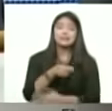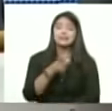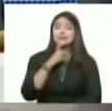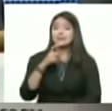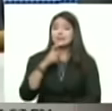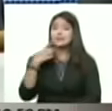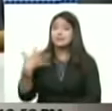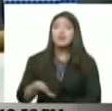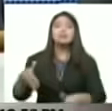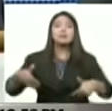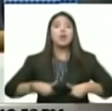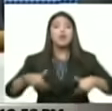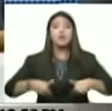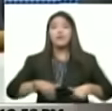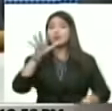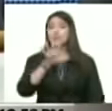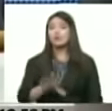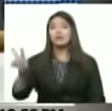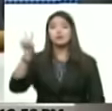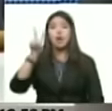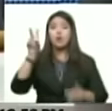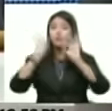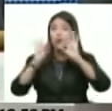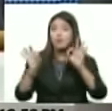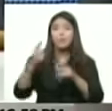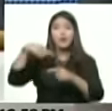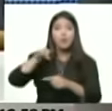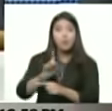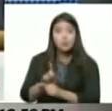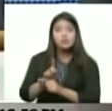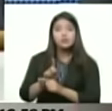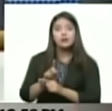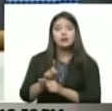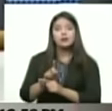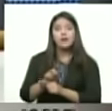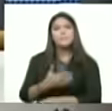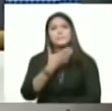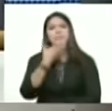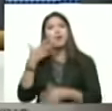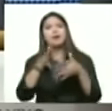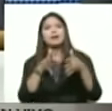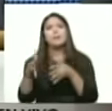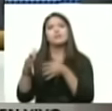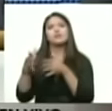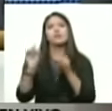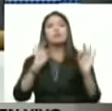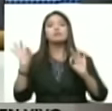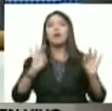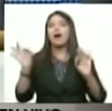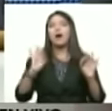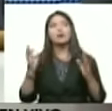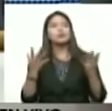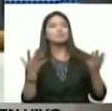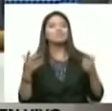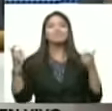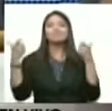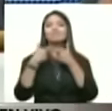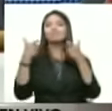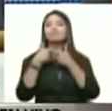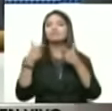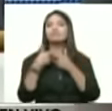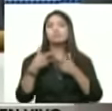difícil, de esfuerzo nacional, con un criterio unitario, haya preferido el camino del show, de la confrontación